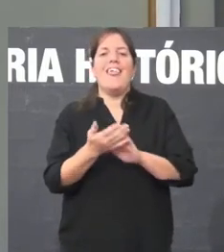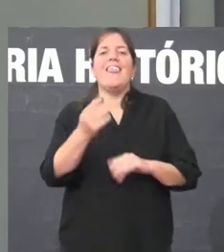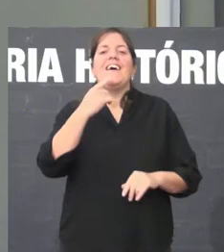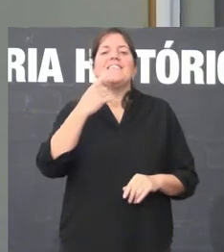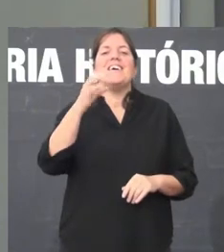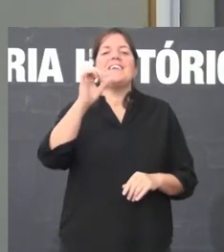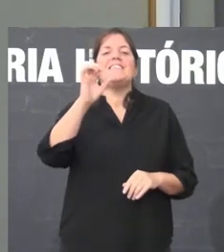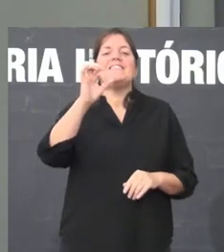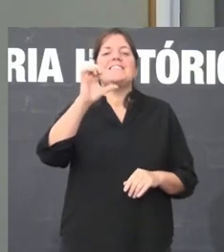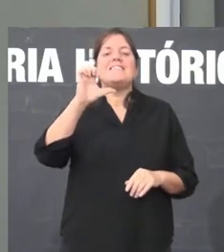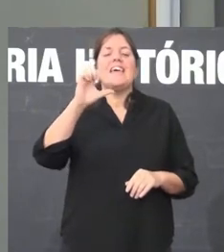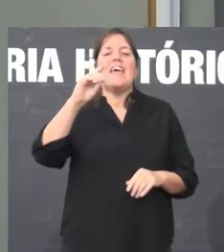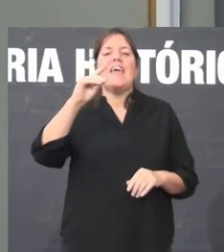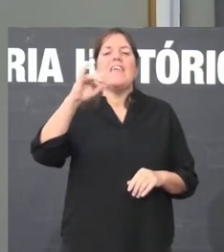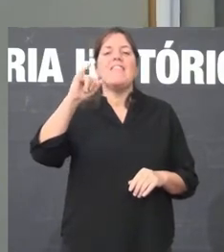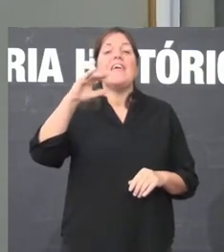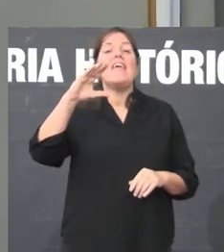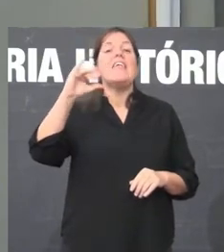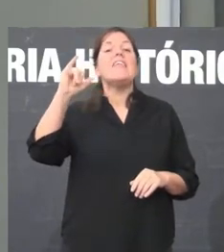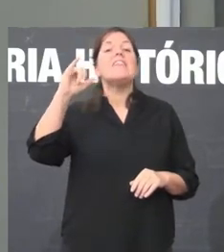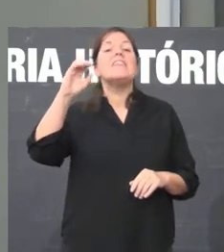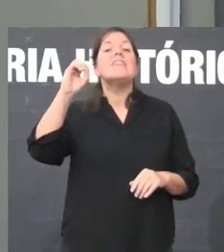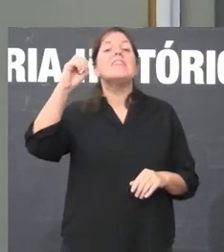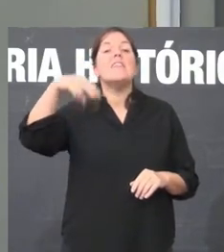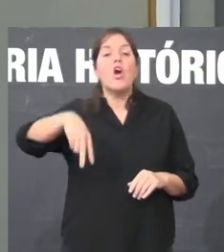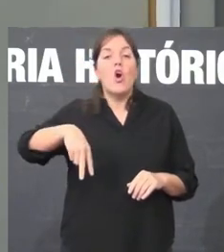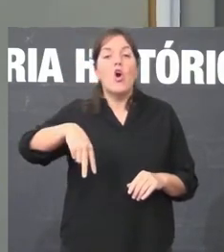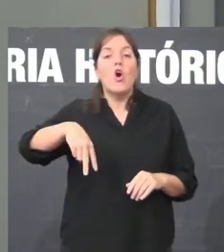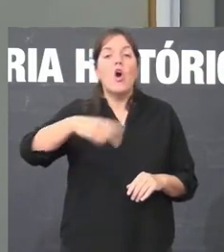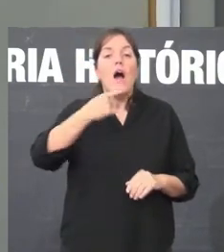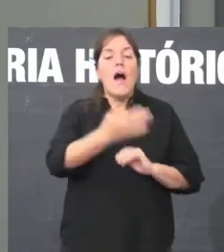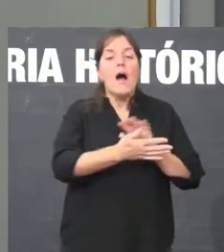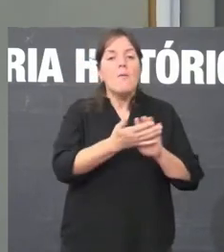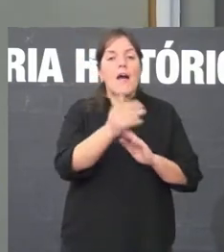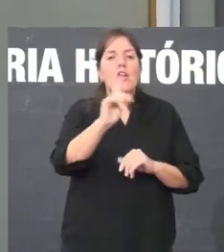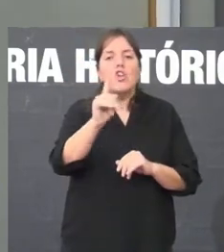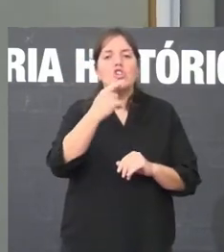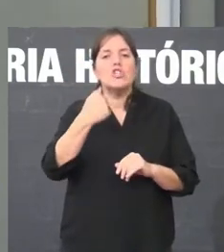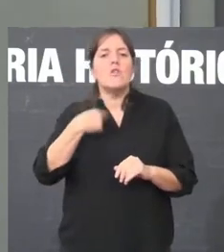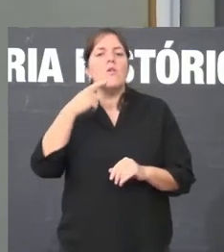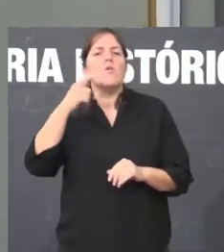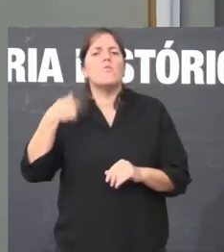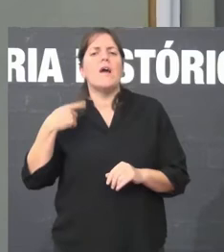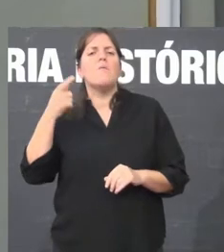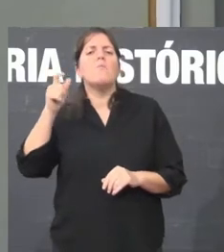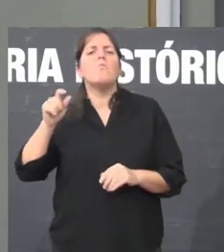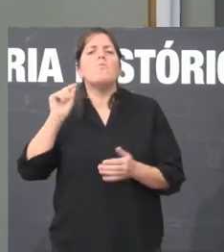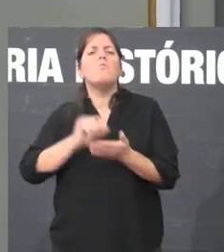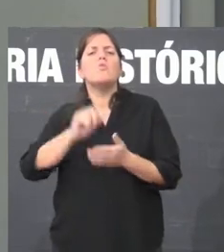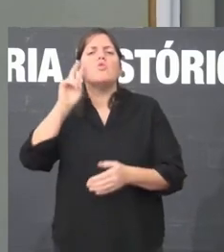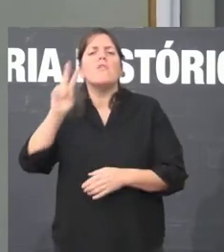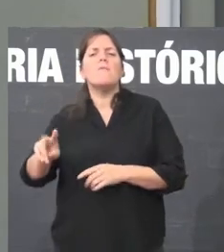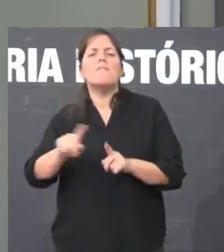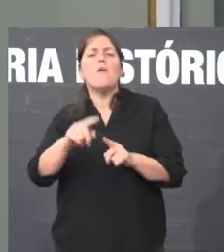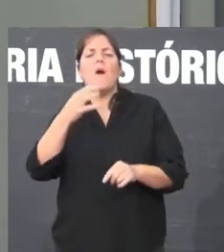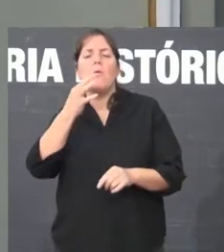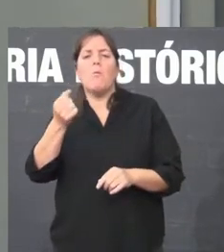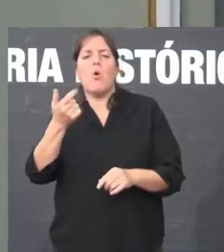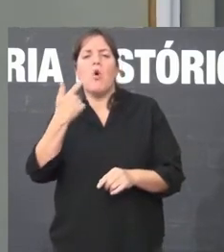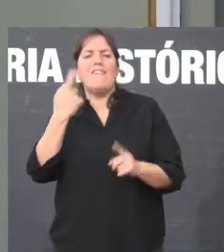falar única e exclusivamente de unha posición disidente dentro da